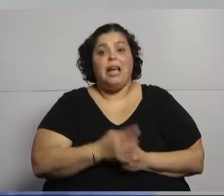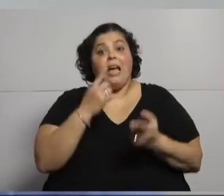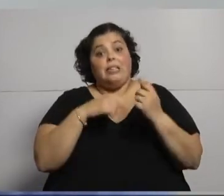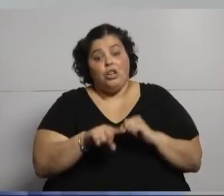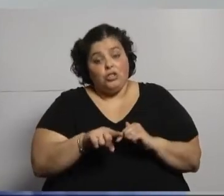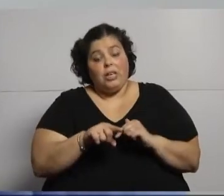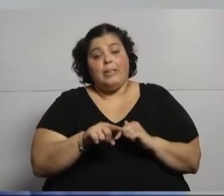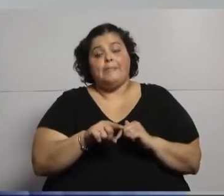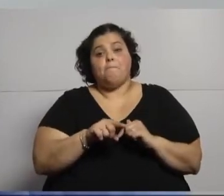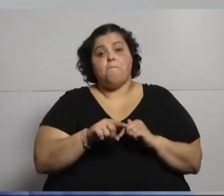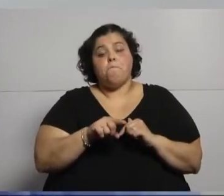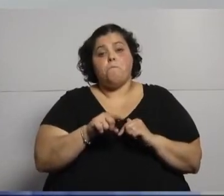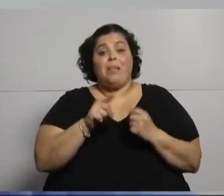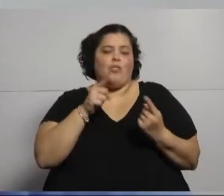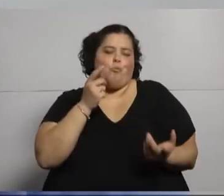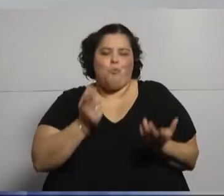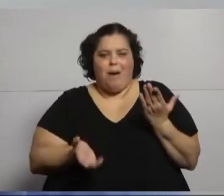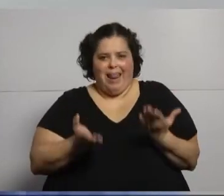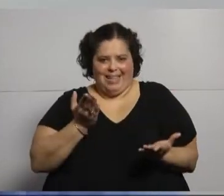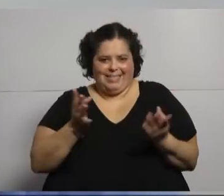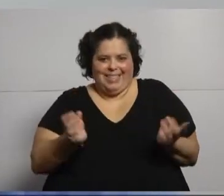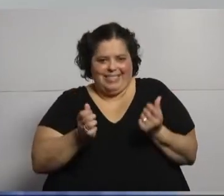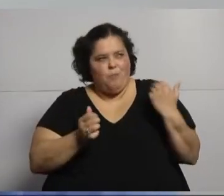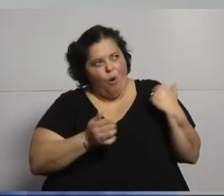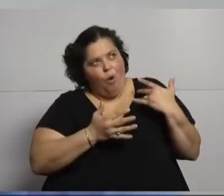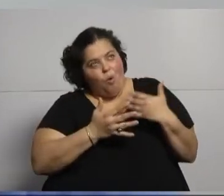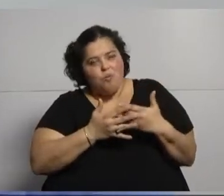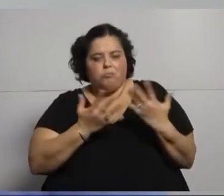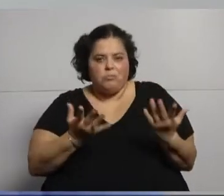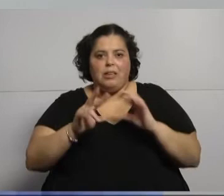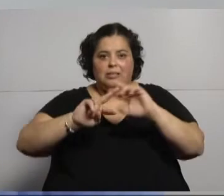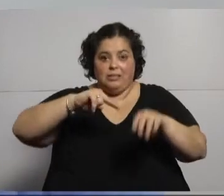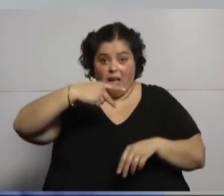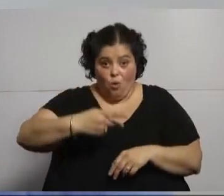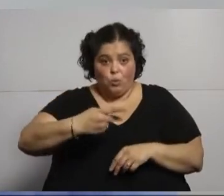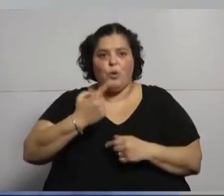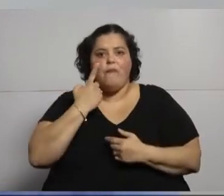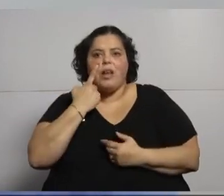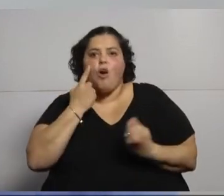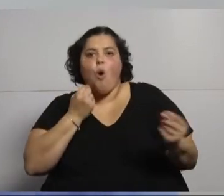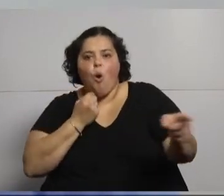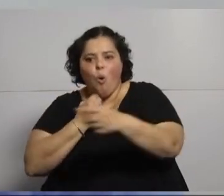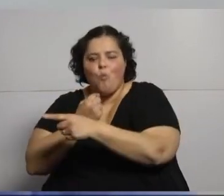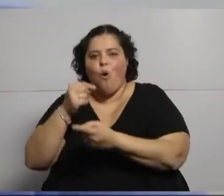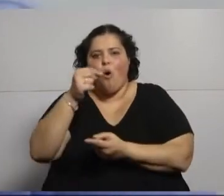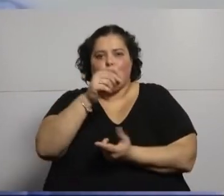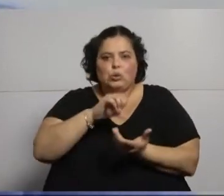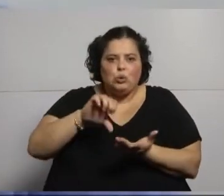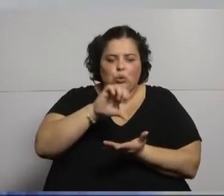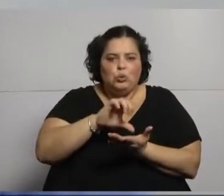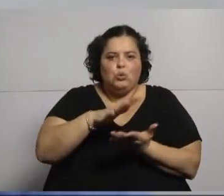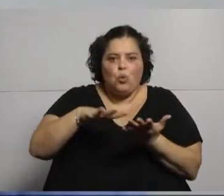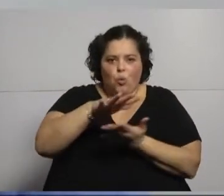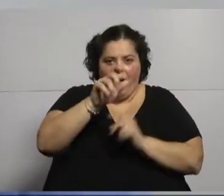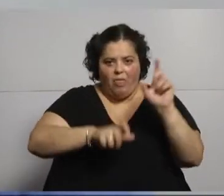con ese como balance, el segundo elemento clave fue empezar a ver realmente desde la perspectiva ciudadana qué se requería, porque efectivamente tocaba empezar